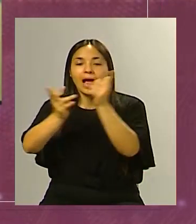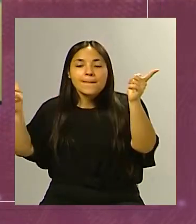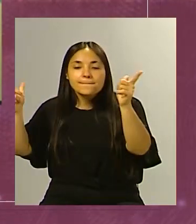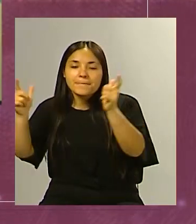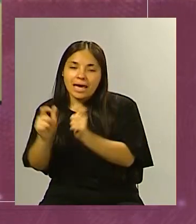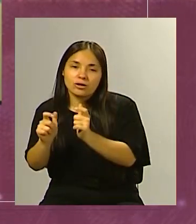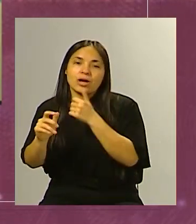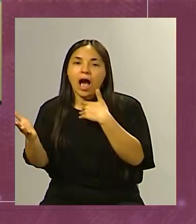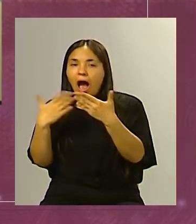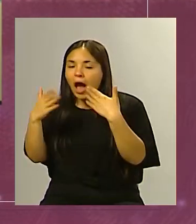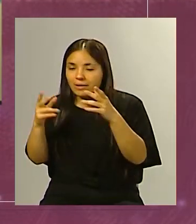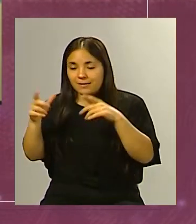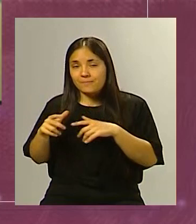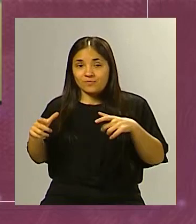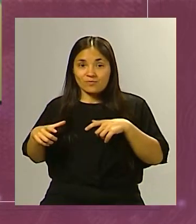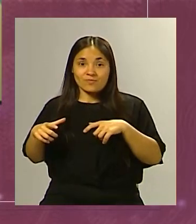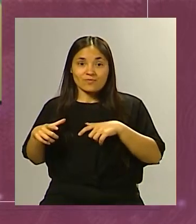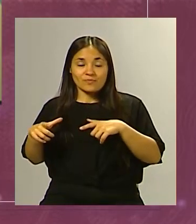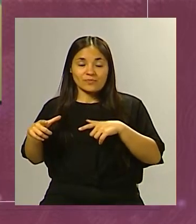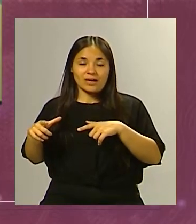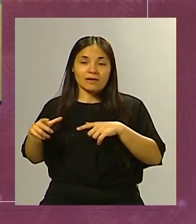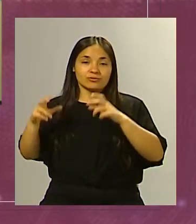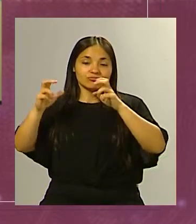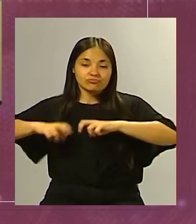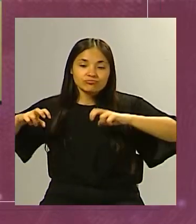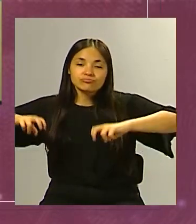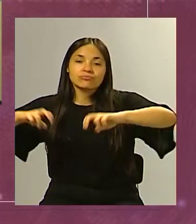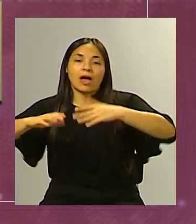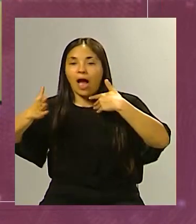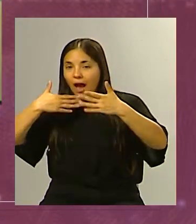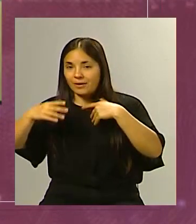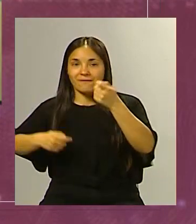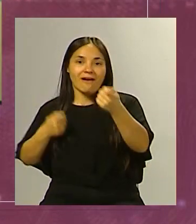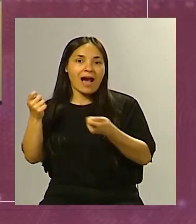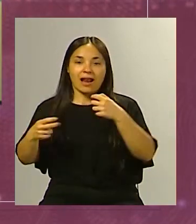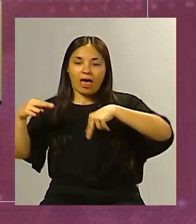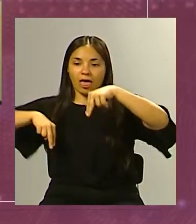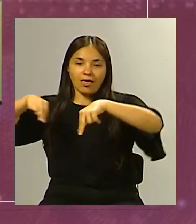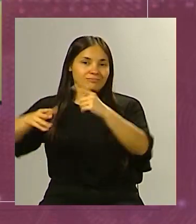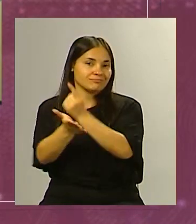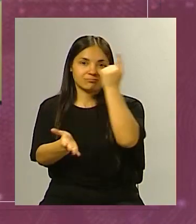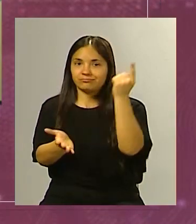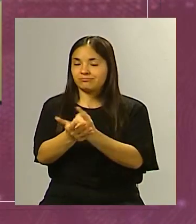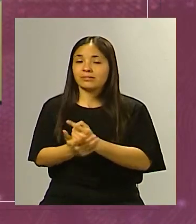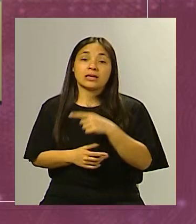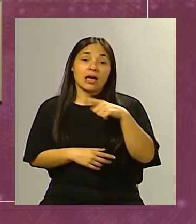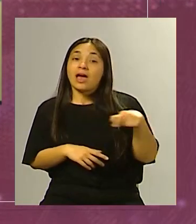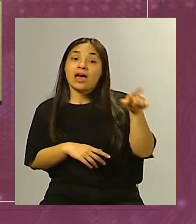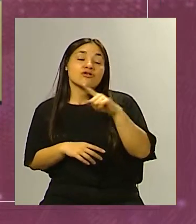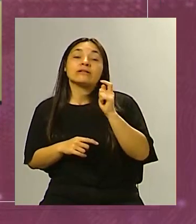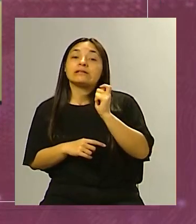digamos, interactuar por mesas, no se podía bailar. Uh-huh. Entonces, bueno, fue en ese momento quienes aceptaron